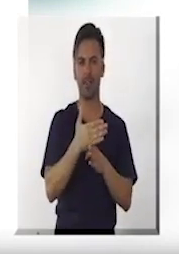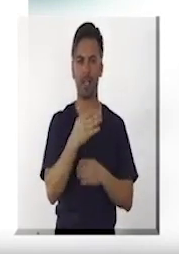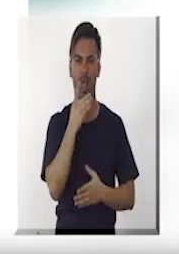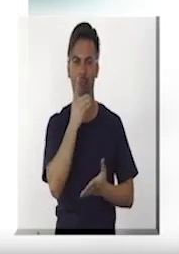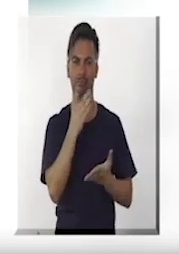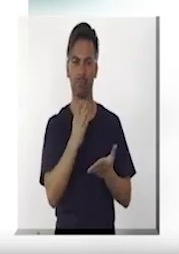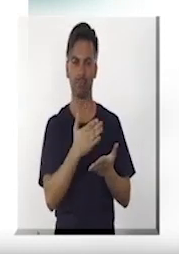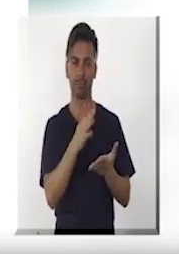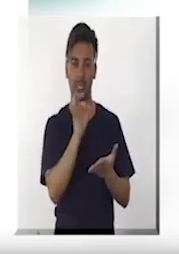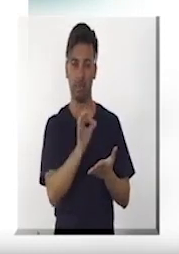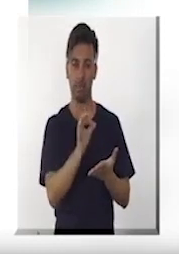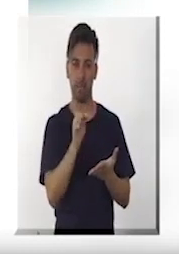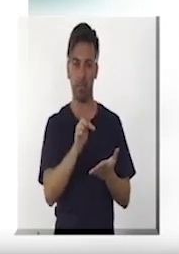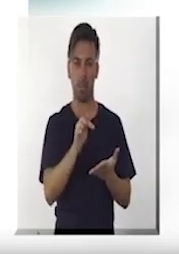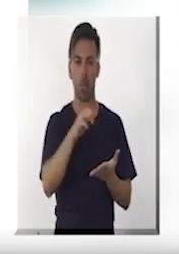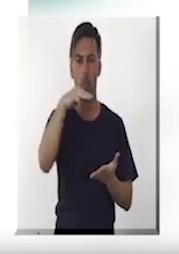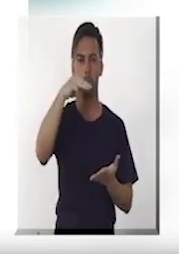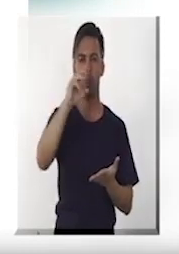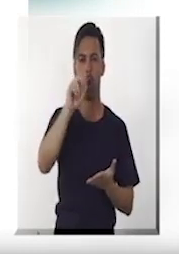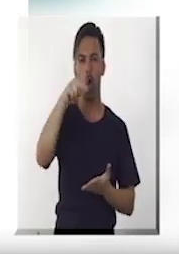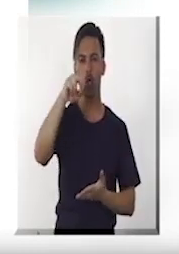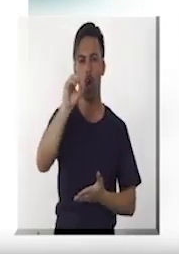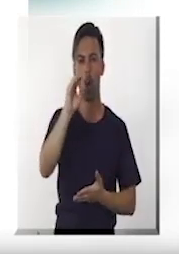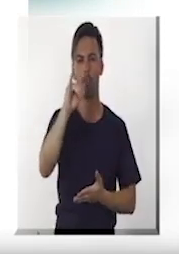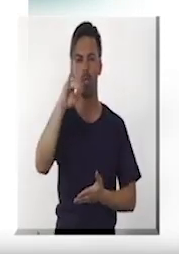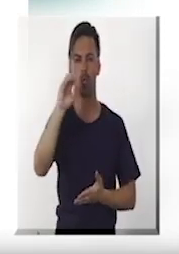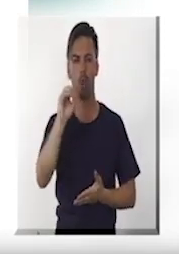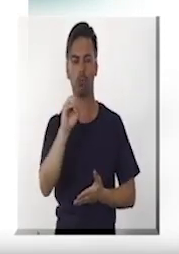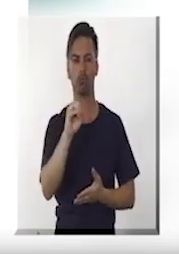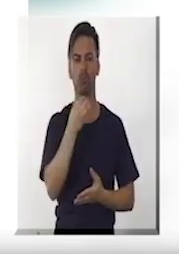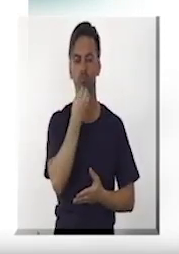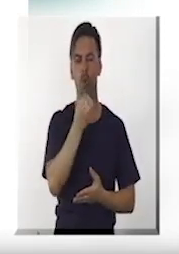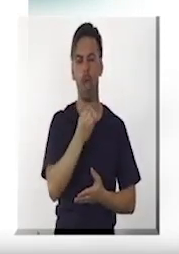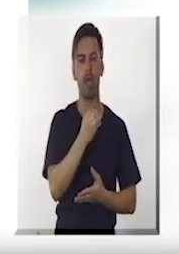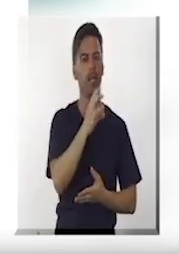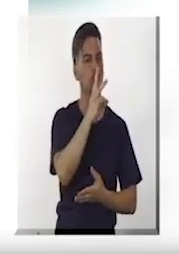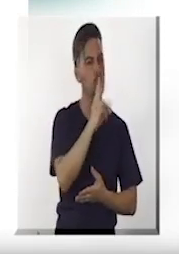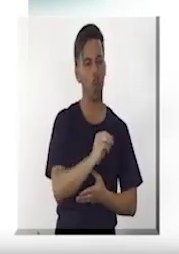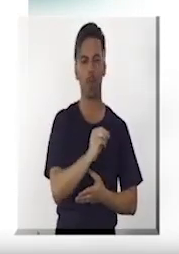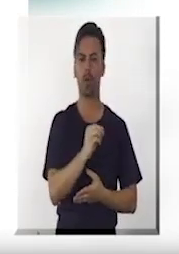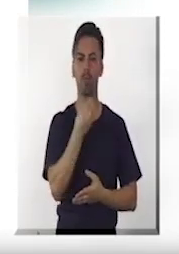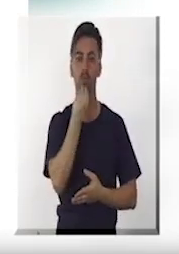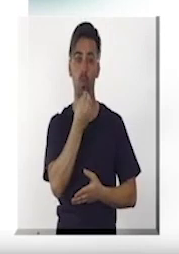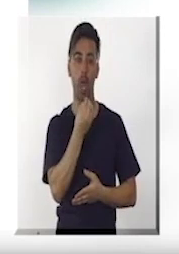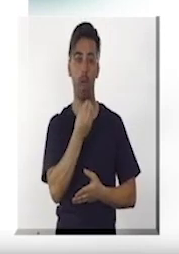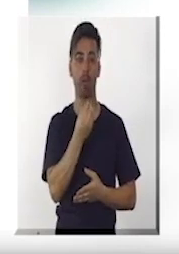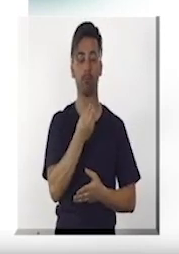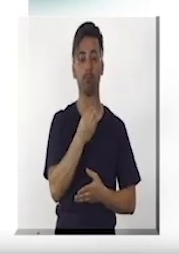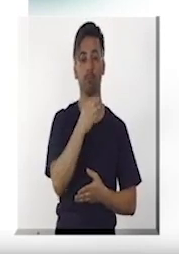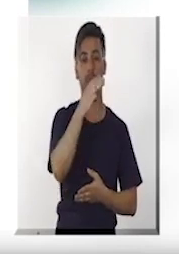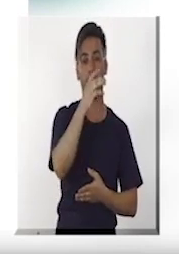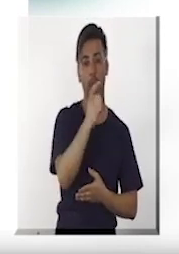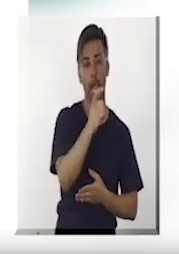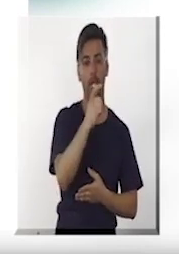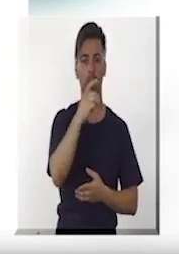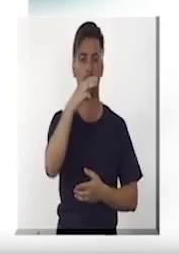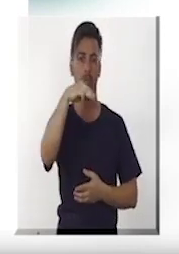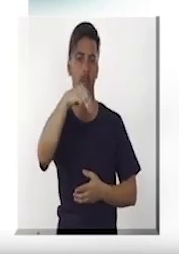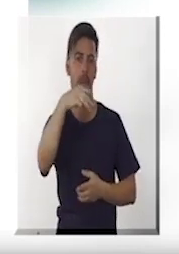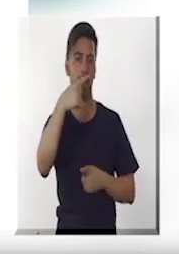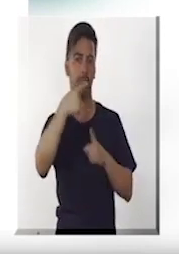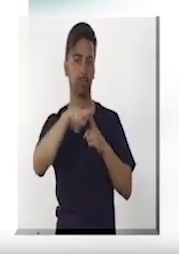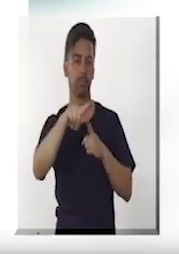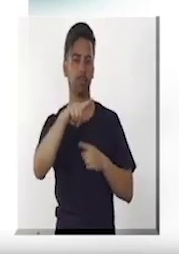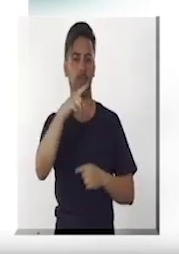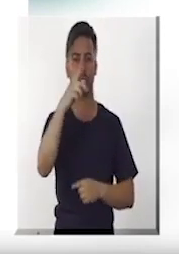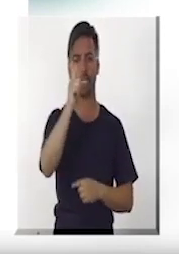les habla de que puede ser un monomio un número, una variable, la combinación de una variable con un número, siempre y